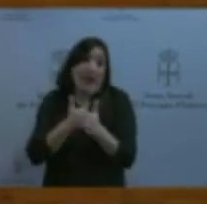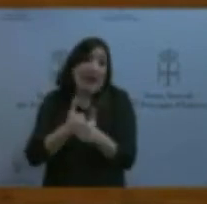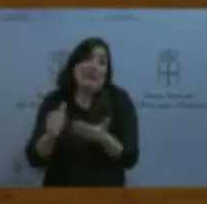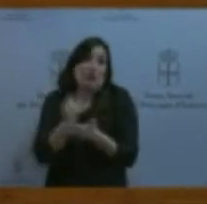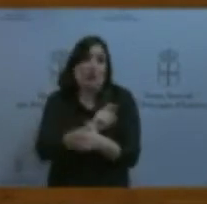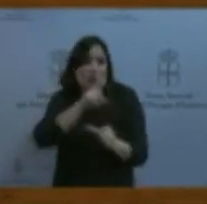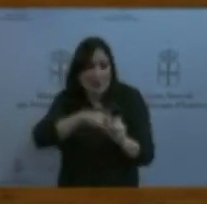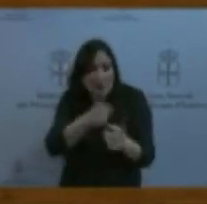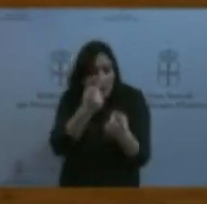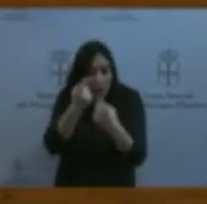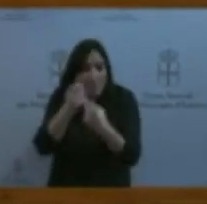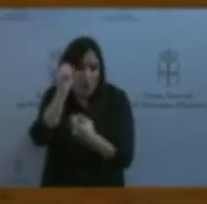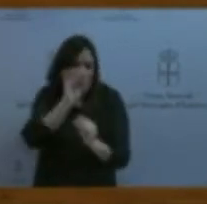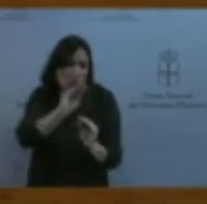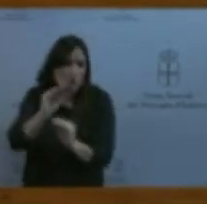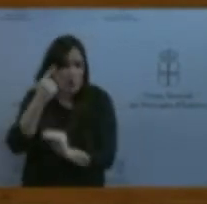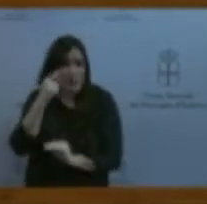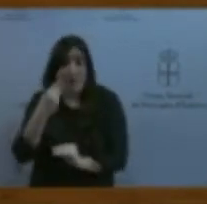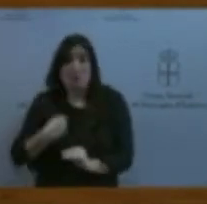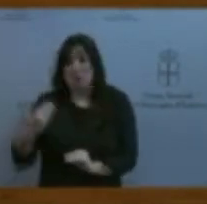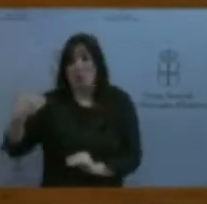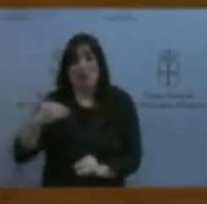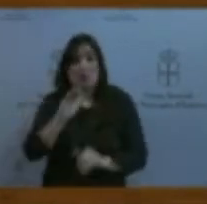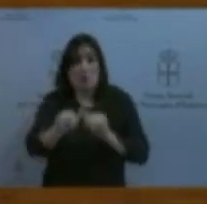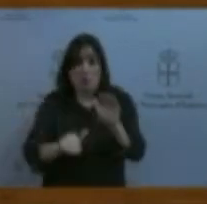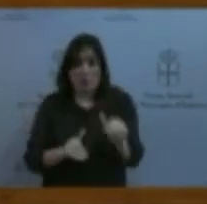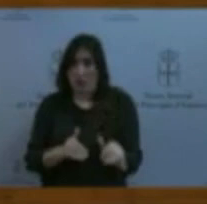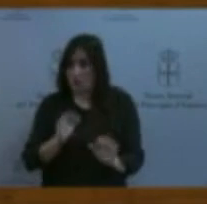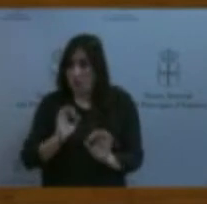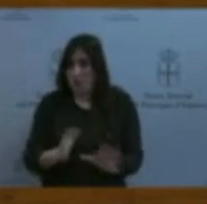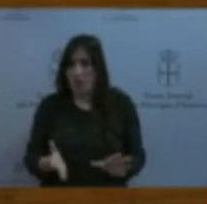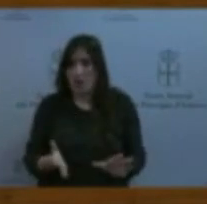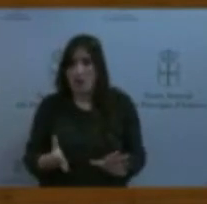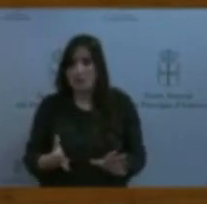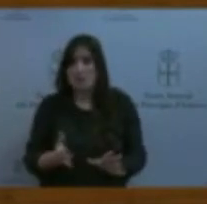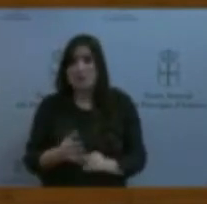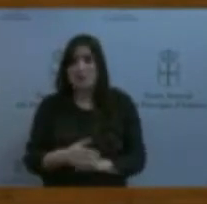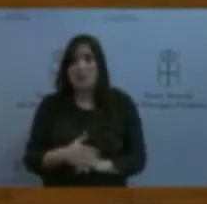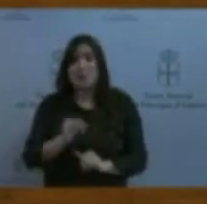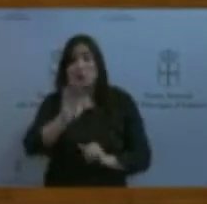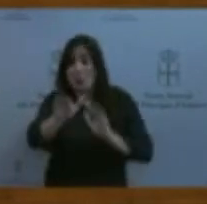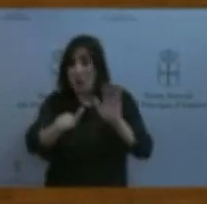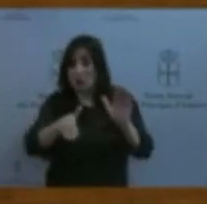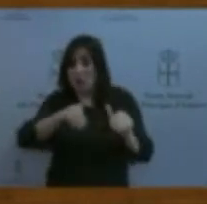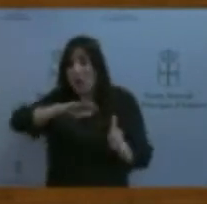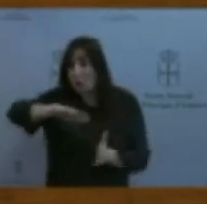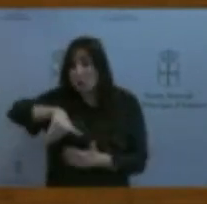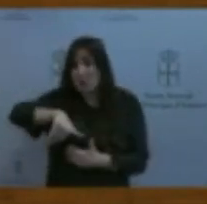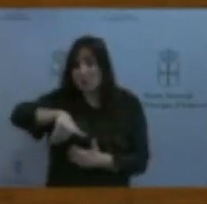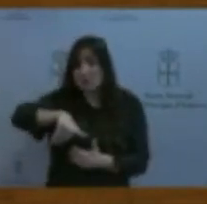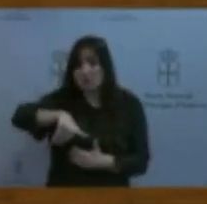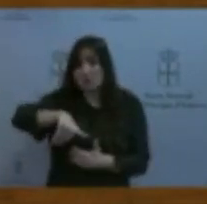en las convocatorias anteriores. De manera que la última convocatoria de planes de retorno del talento,